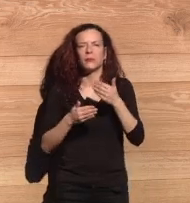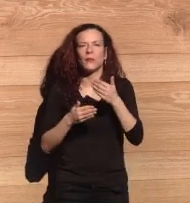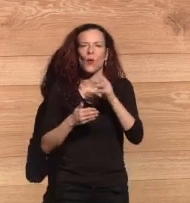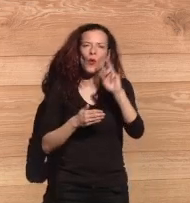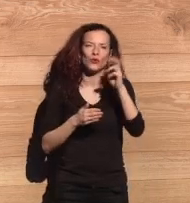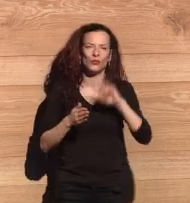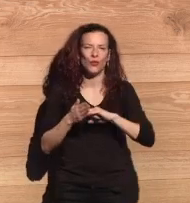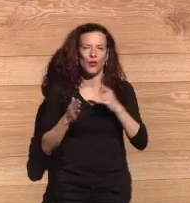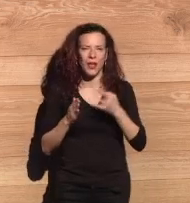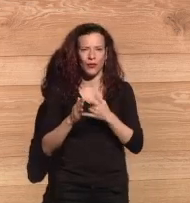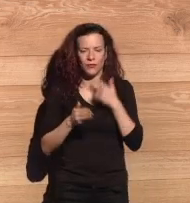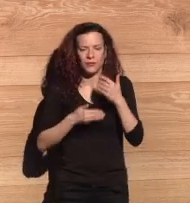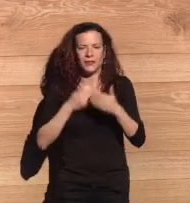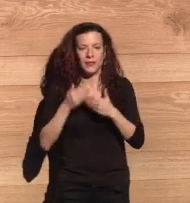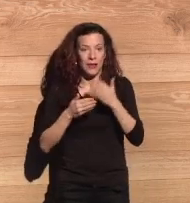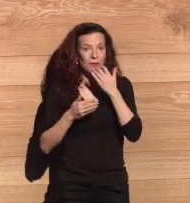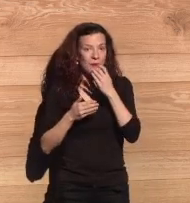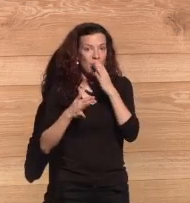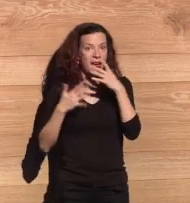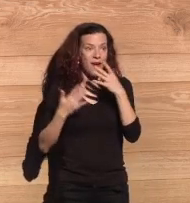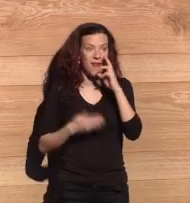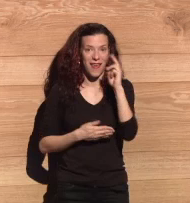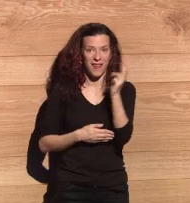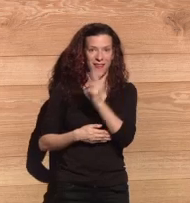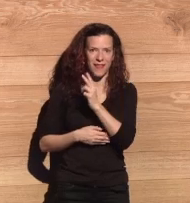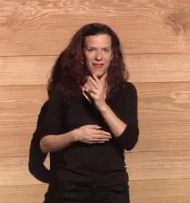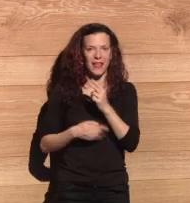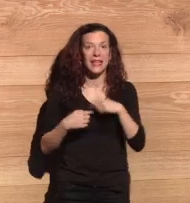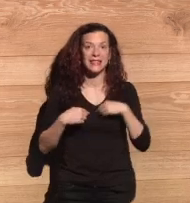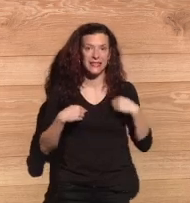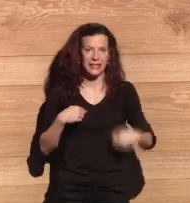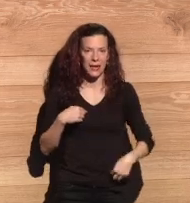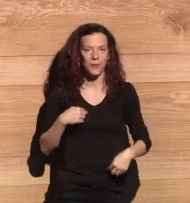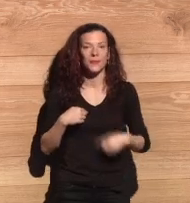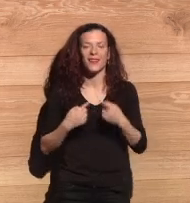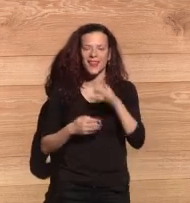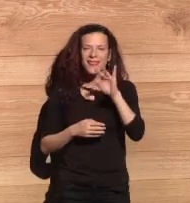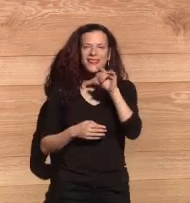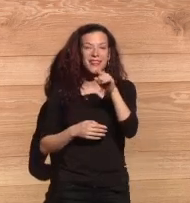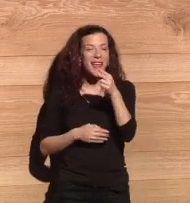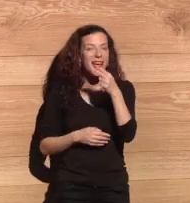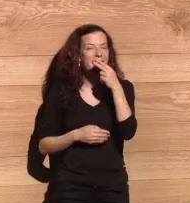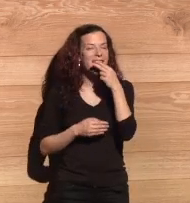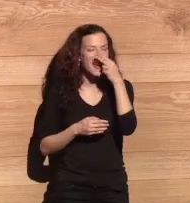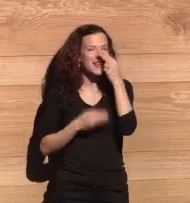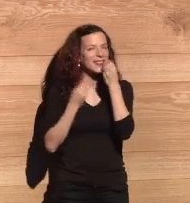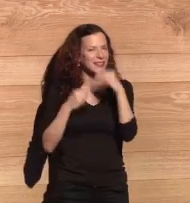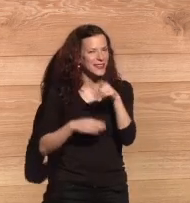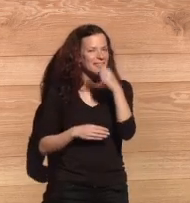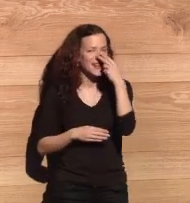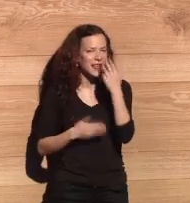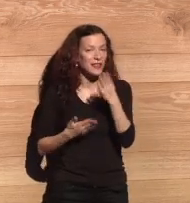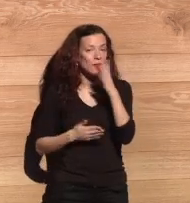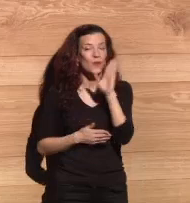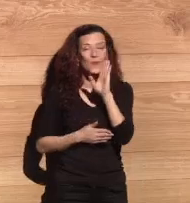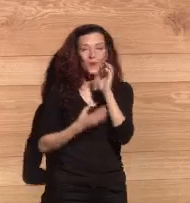siguientes proyectos como este que vamos a ver ahora de China? Claro, es que esa historia es interesante, ¿no? Porque cuando comentabas,